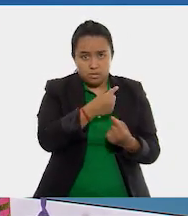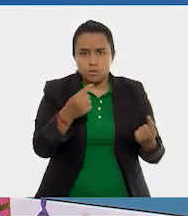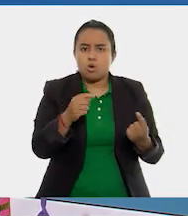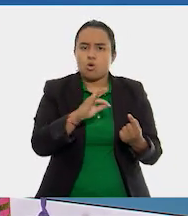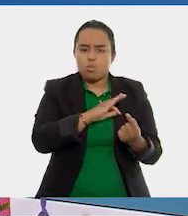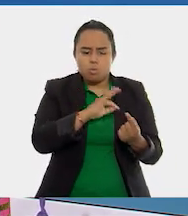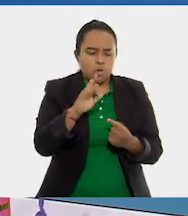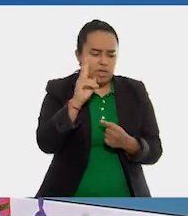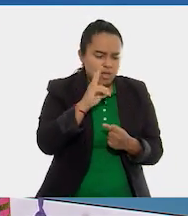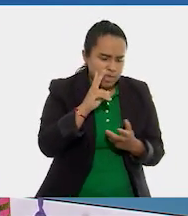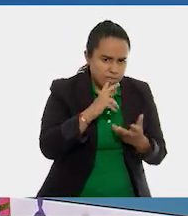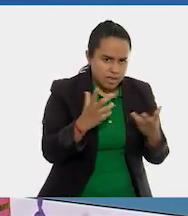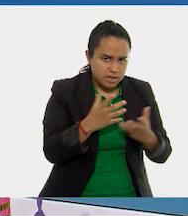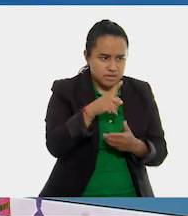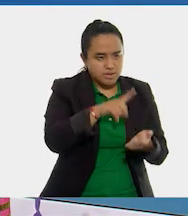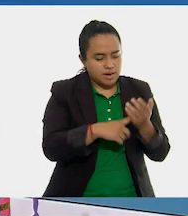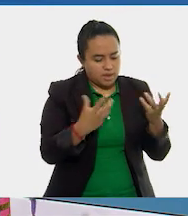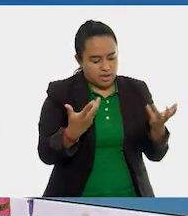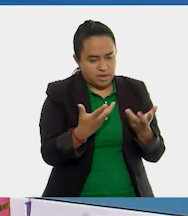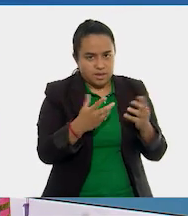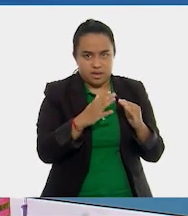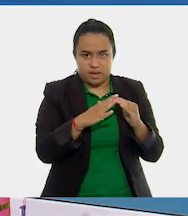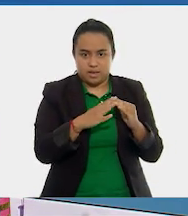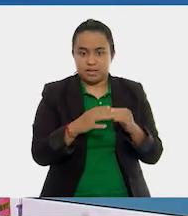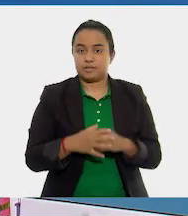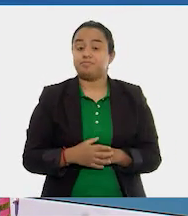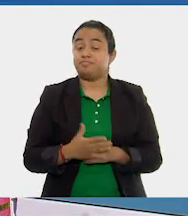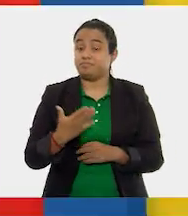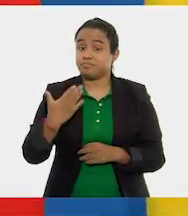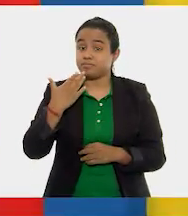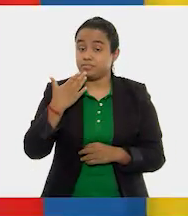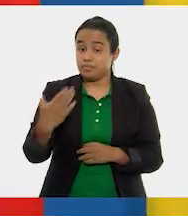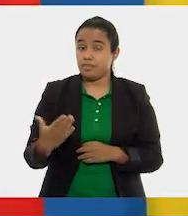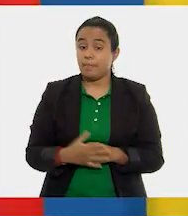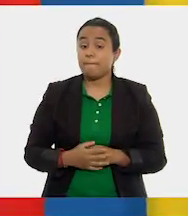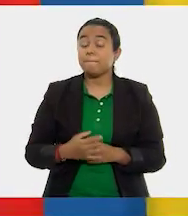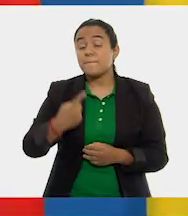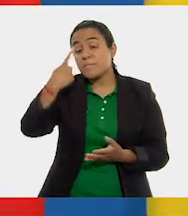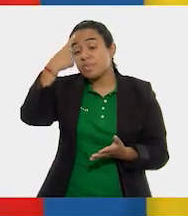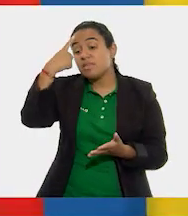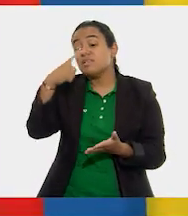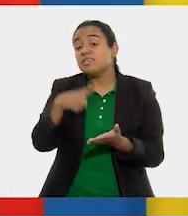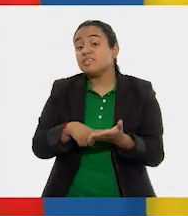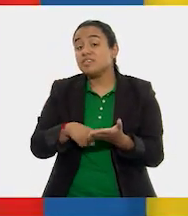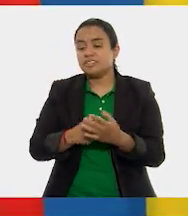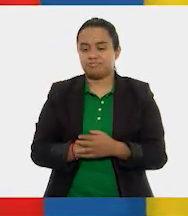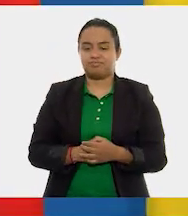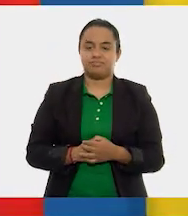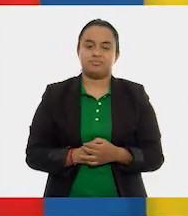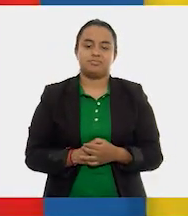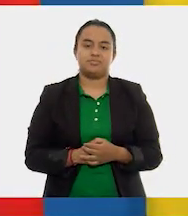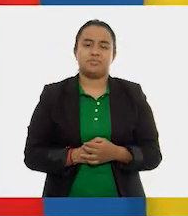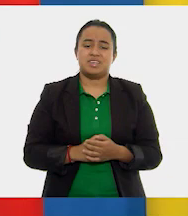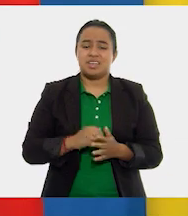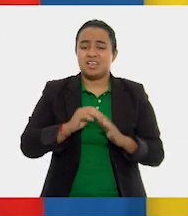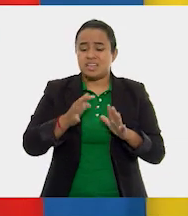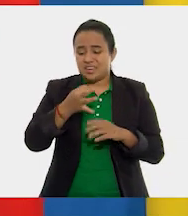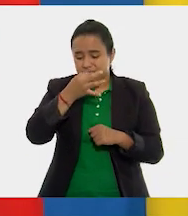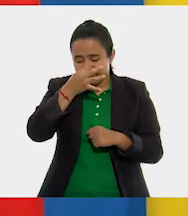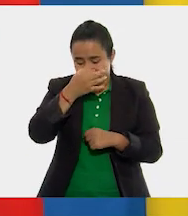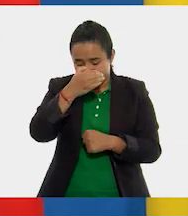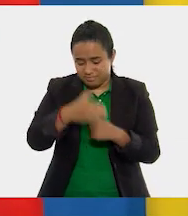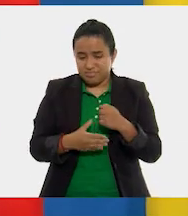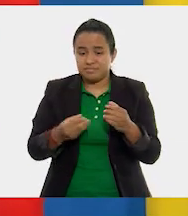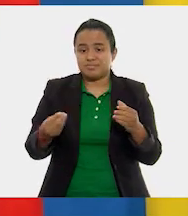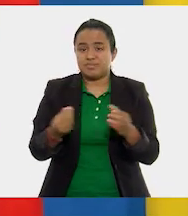puedan experimentar en casa. Muy bien, maestra. Pues, ¿qué cree? ¿Qué pasó? Que estamos llegando al final